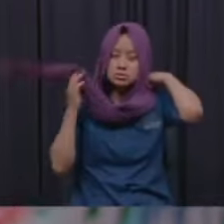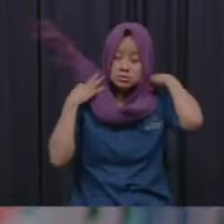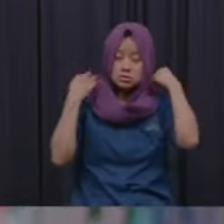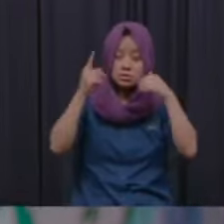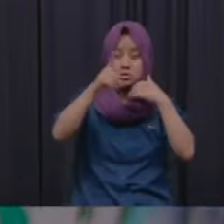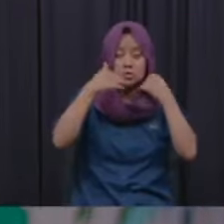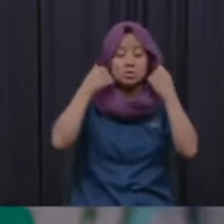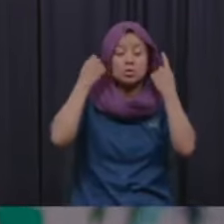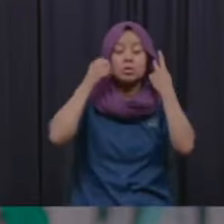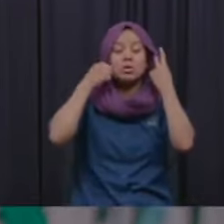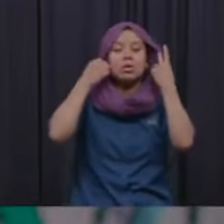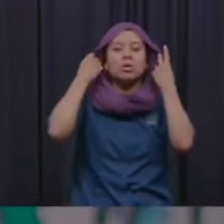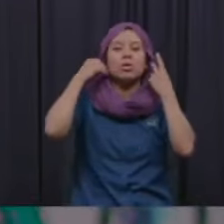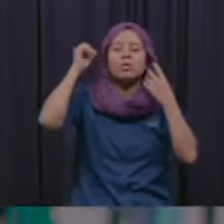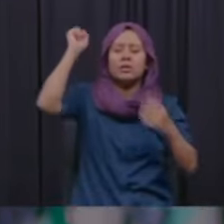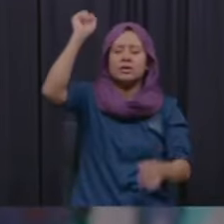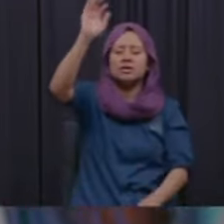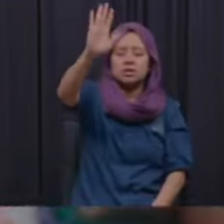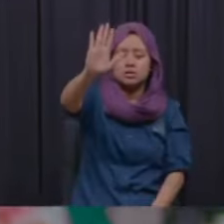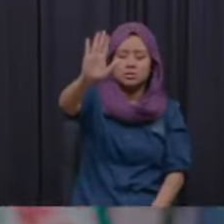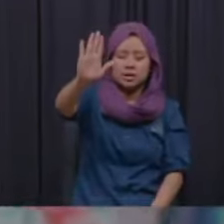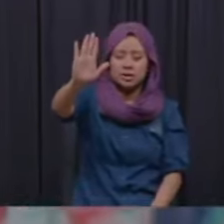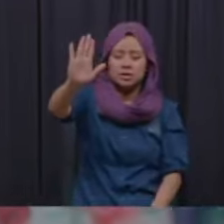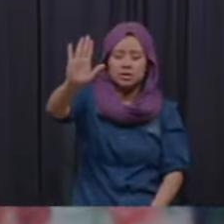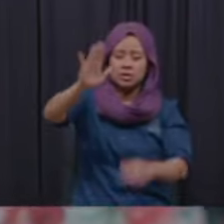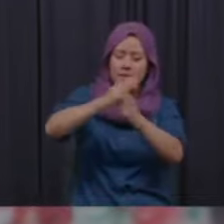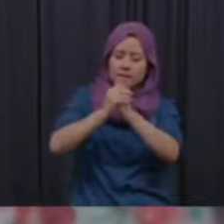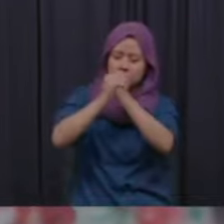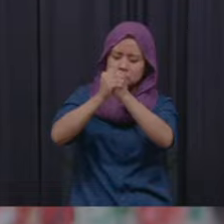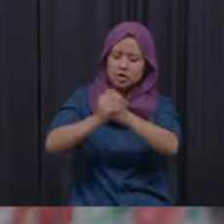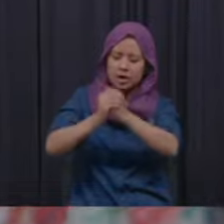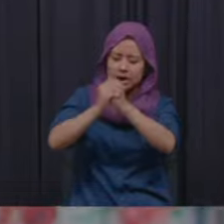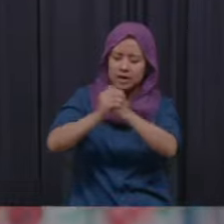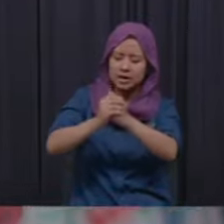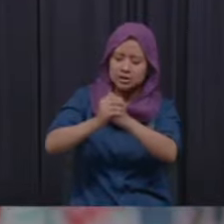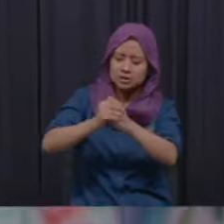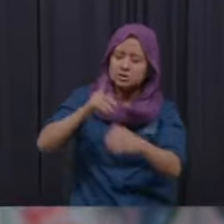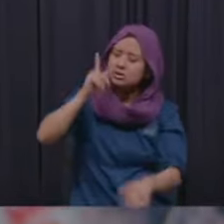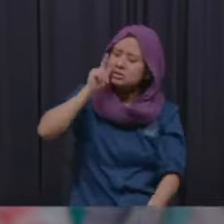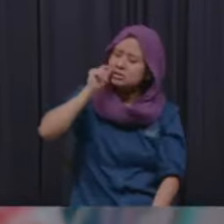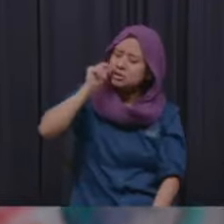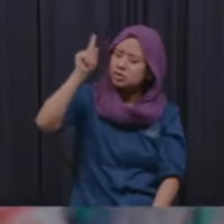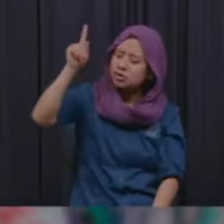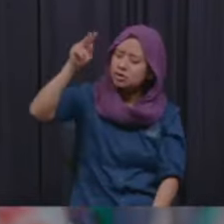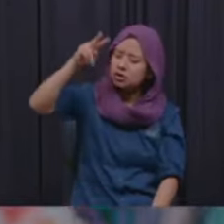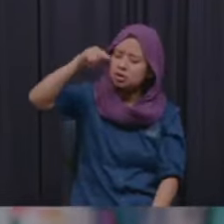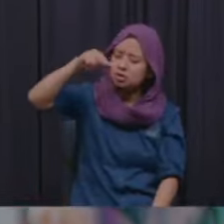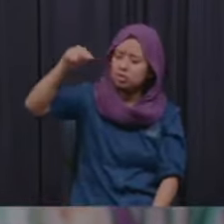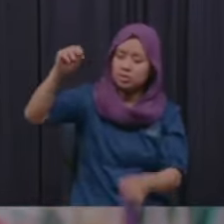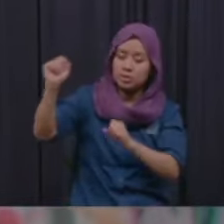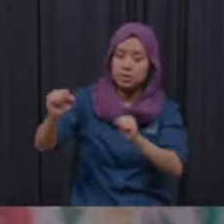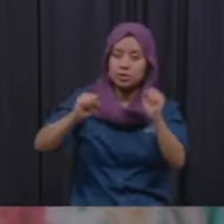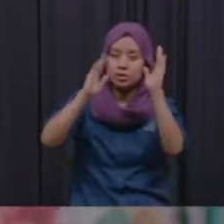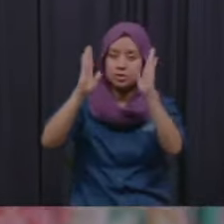a alguien ahí específico y orar por él. Padre, en el nombre poderoso de Jesús, Señor,